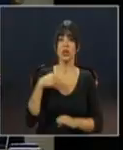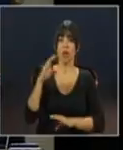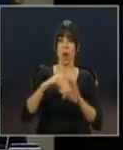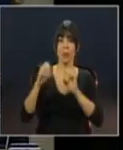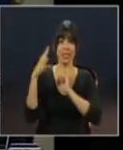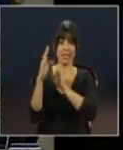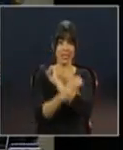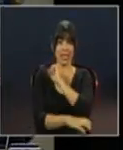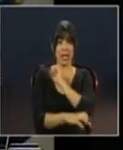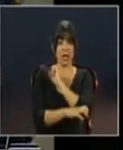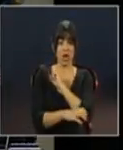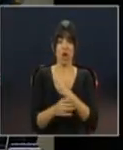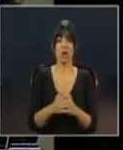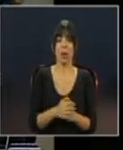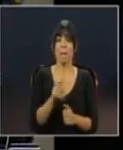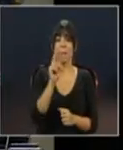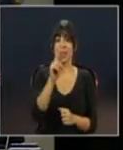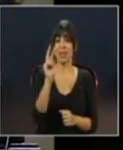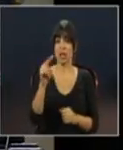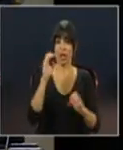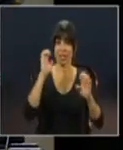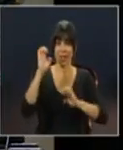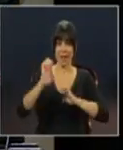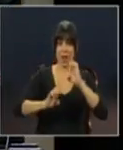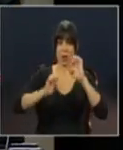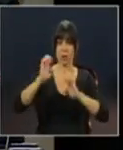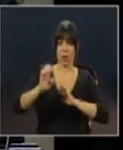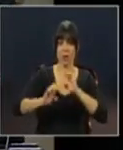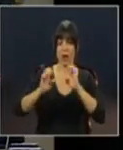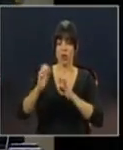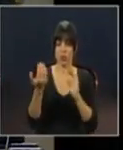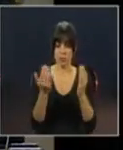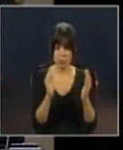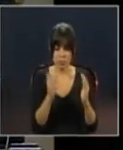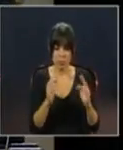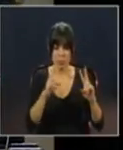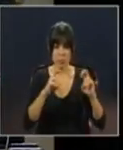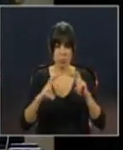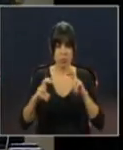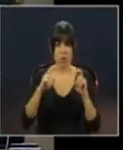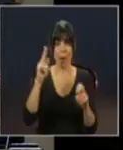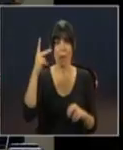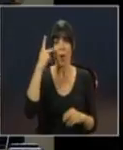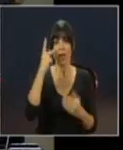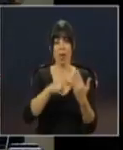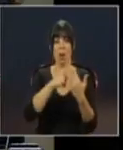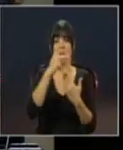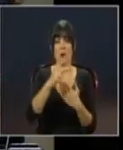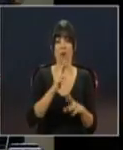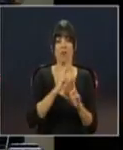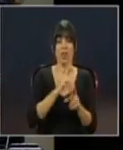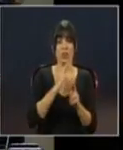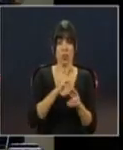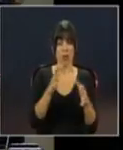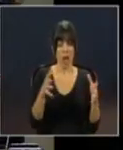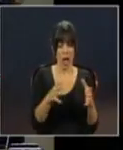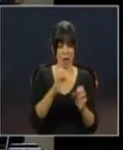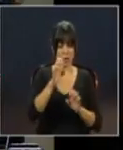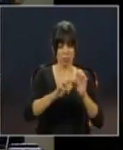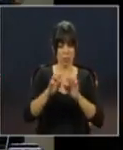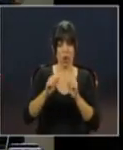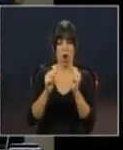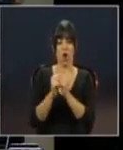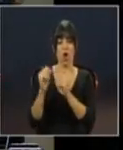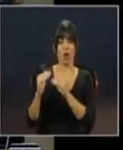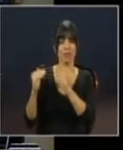Exterior en 22 evaluaciones que analizan y comparan nuestras políticas, programas y sus resultados con los estándares